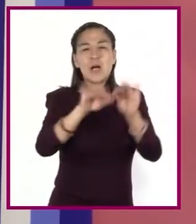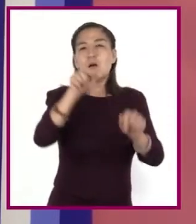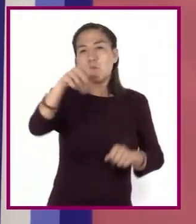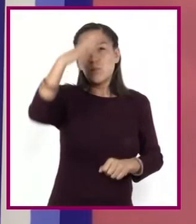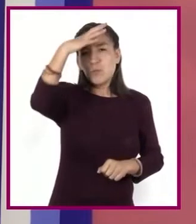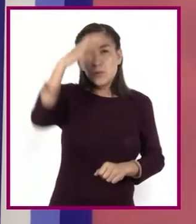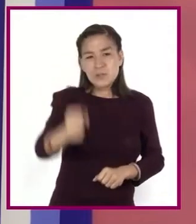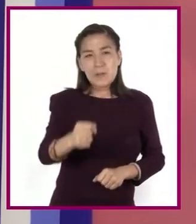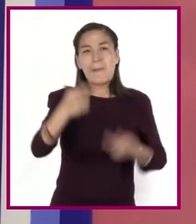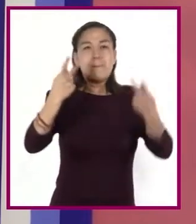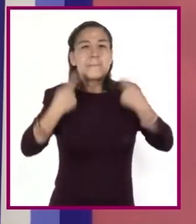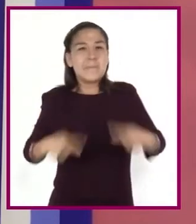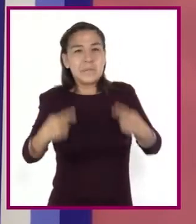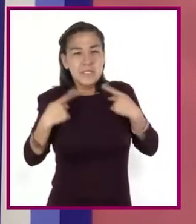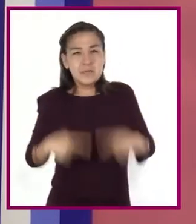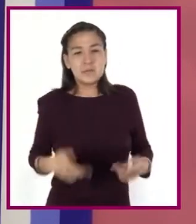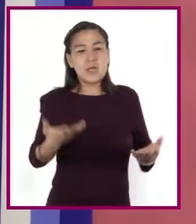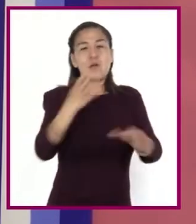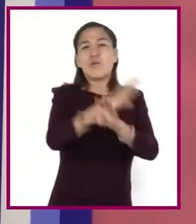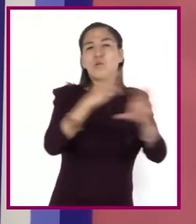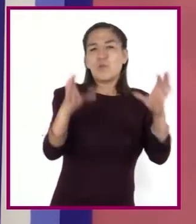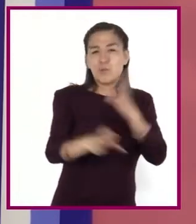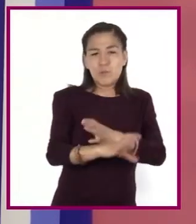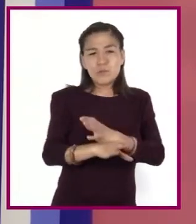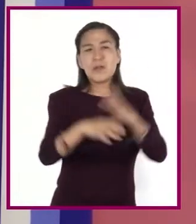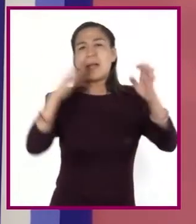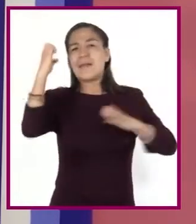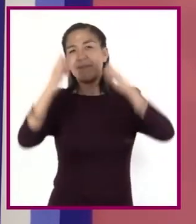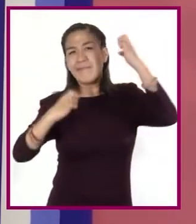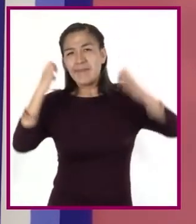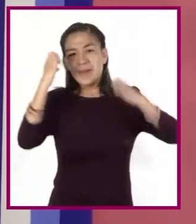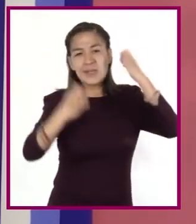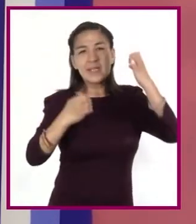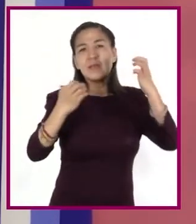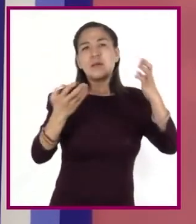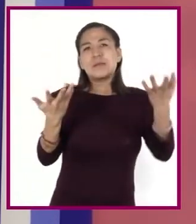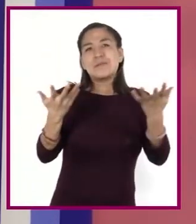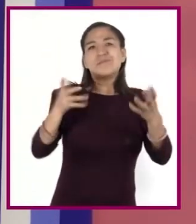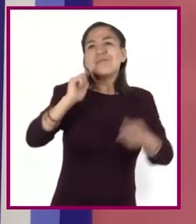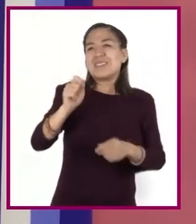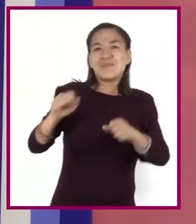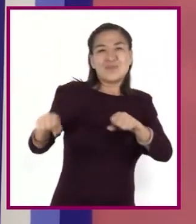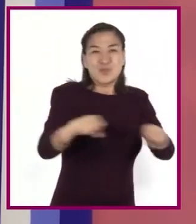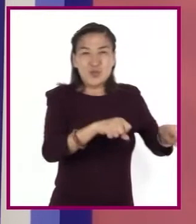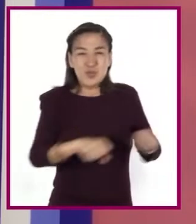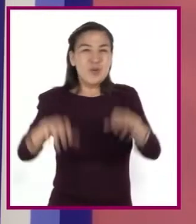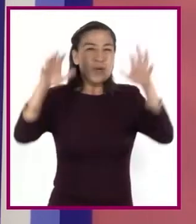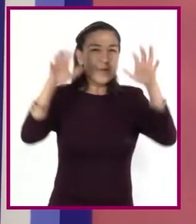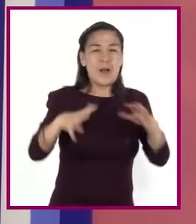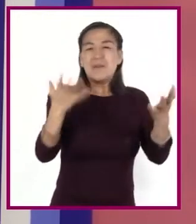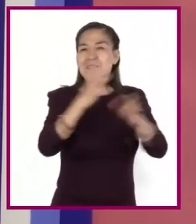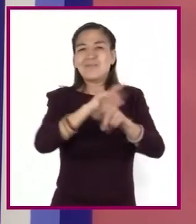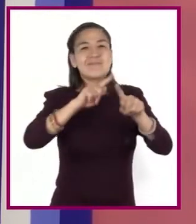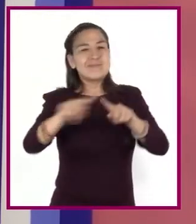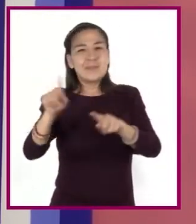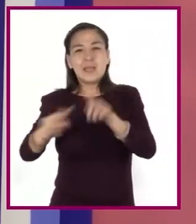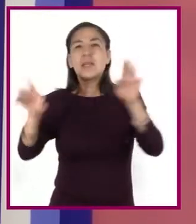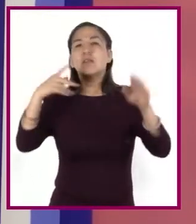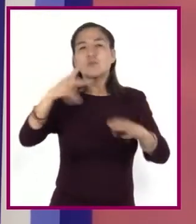concepto, una persona, una cosa, un evento, un fenómeno o cualquier situación con ciertas